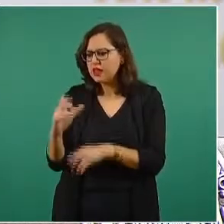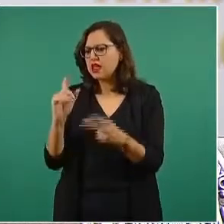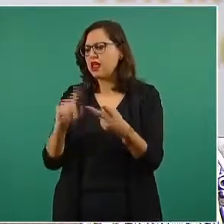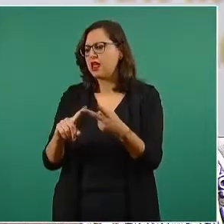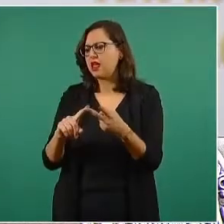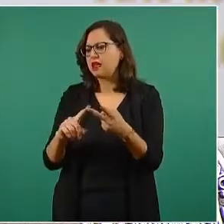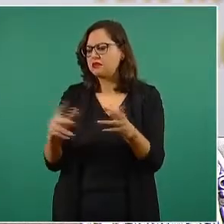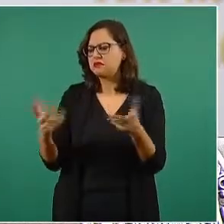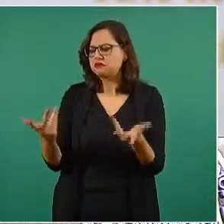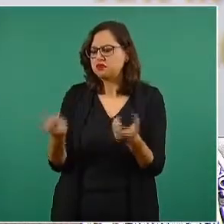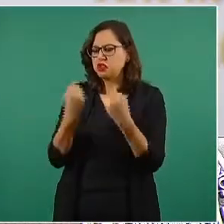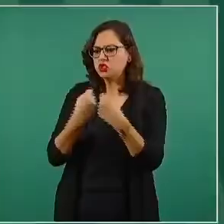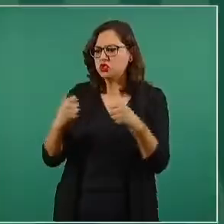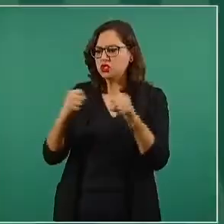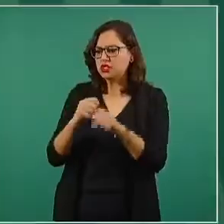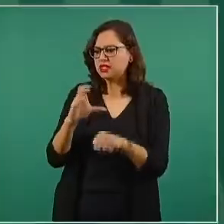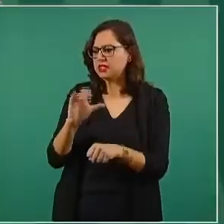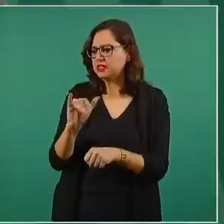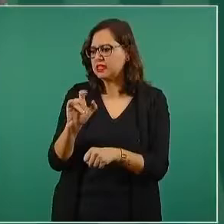O sea,